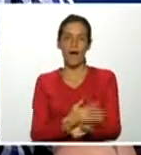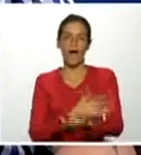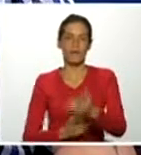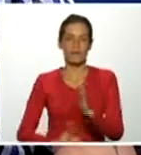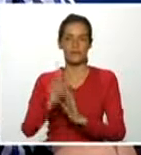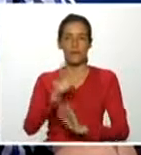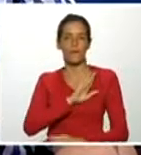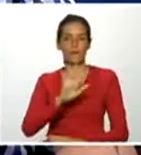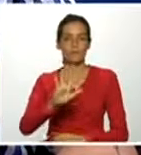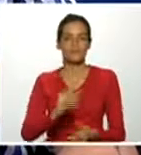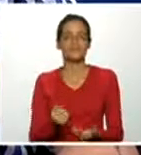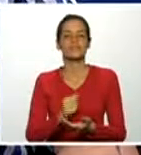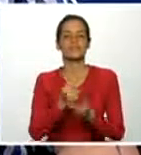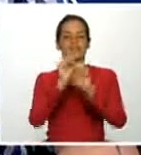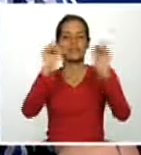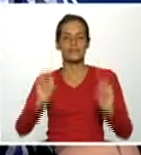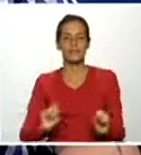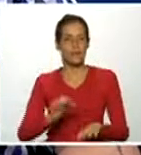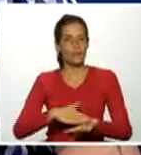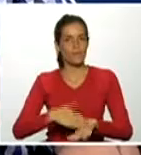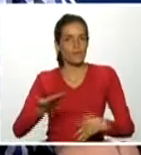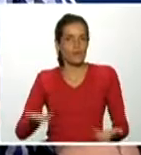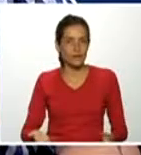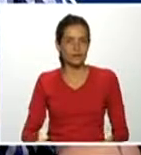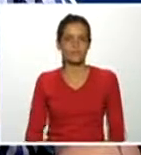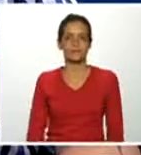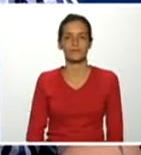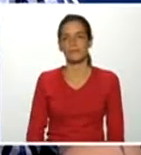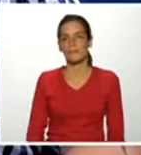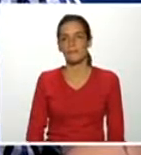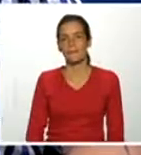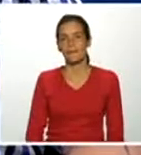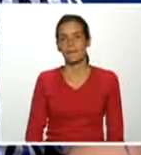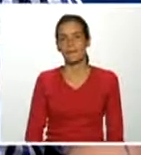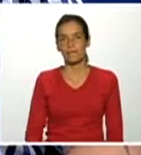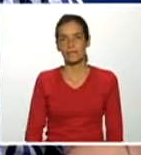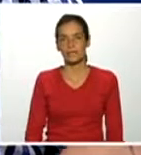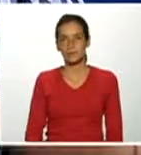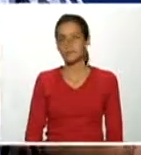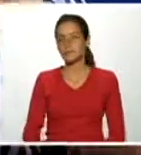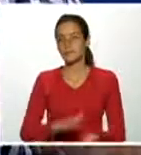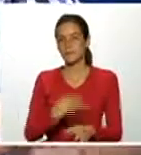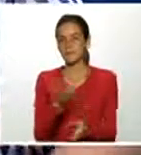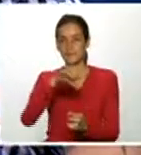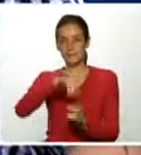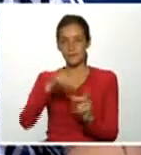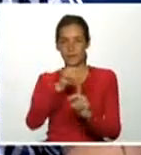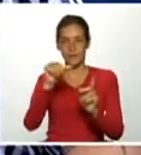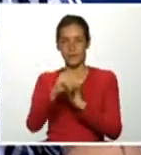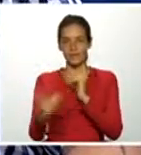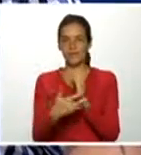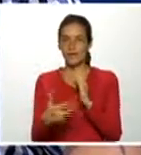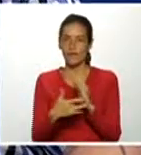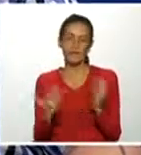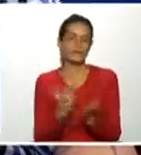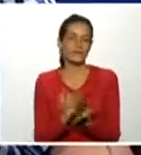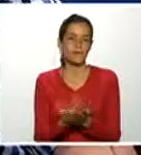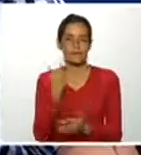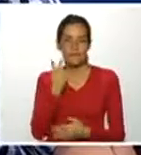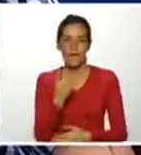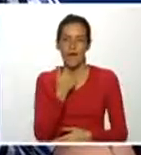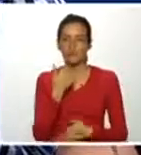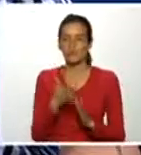desarrollo del propio sistema. Coméntanos un poco sobre ello. Sí, fíjate, históricamente, dentro del ámbito tecnológico, siempre se ha visto como